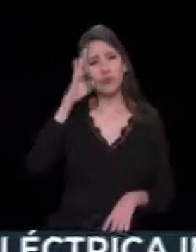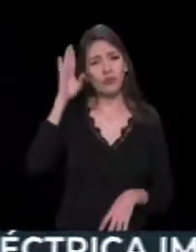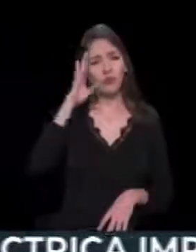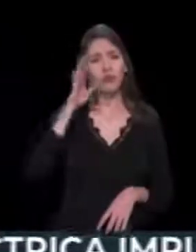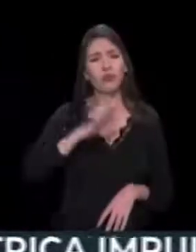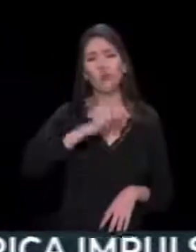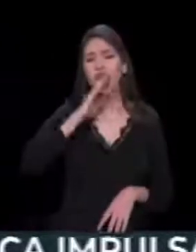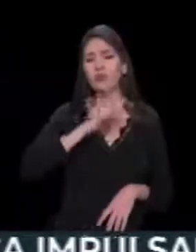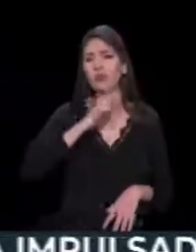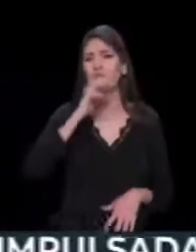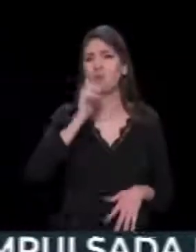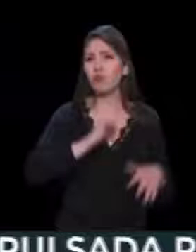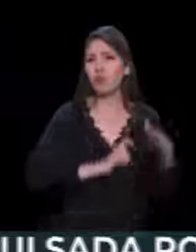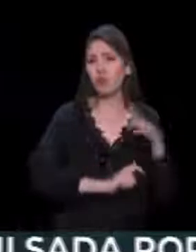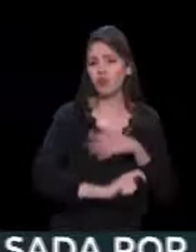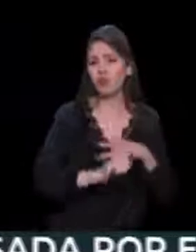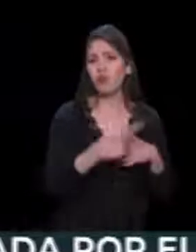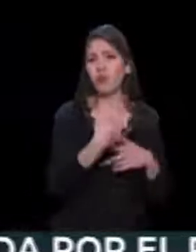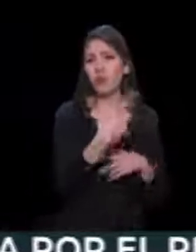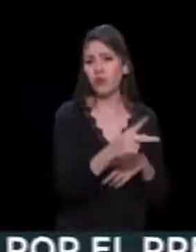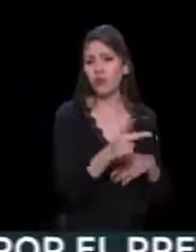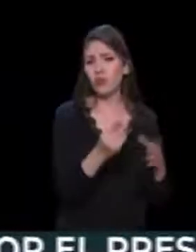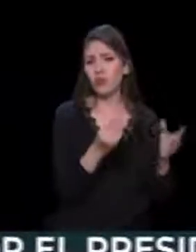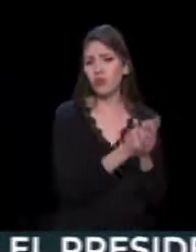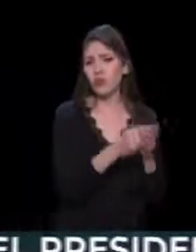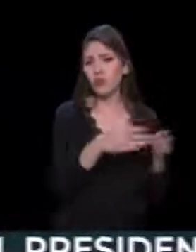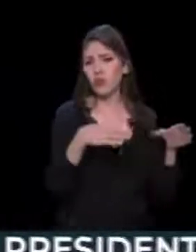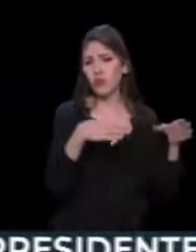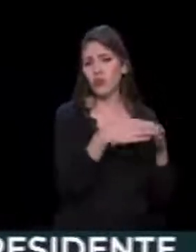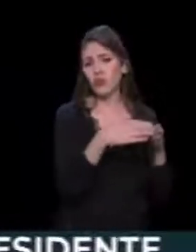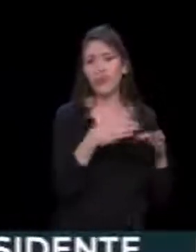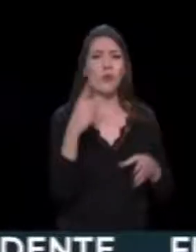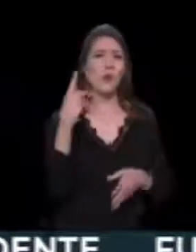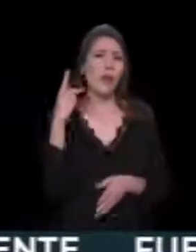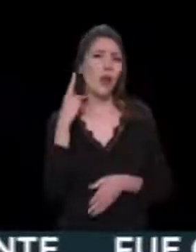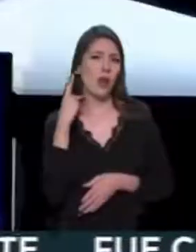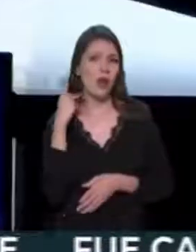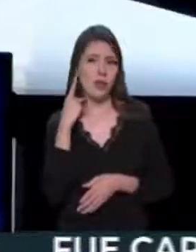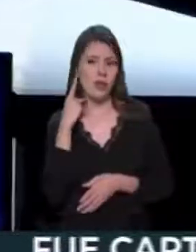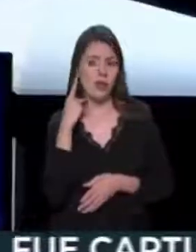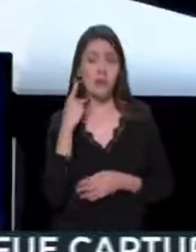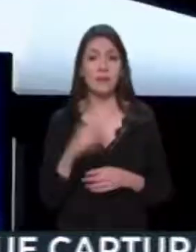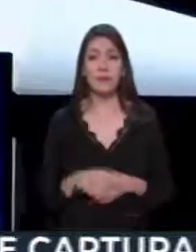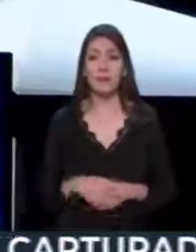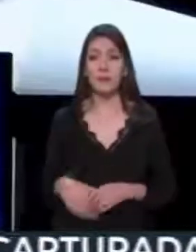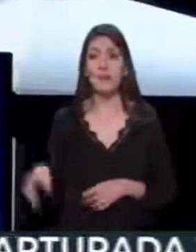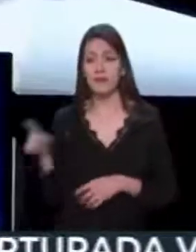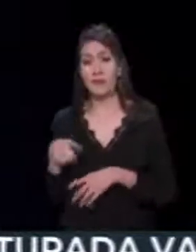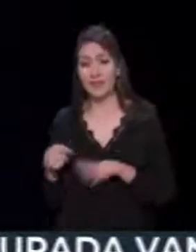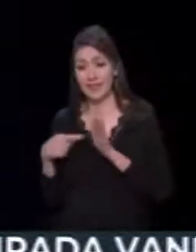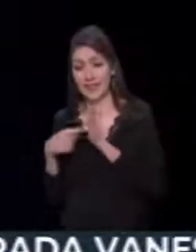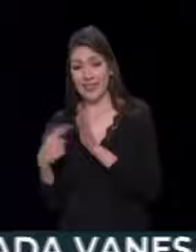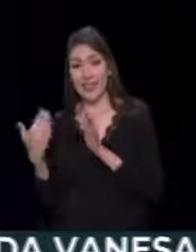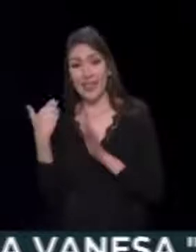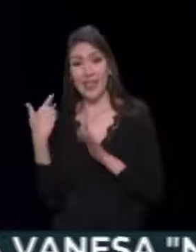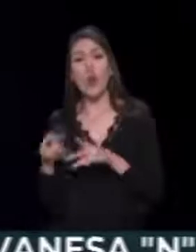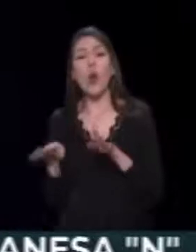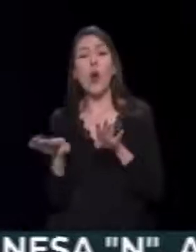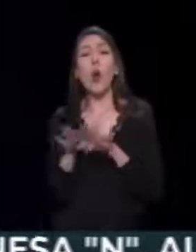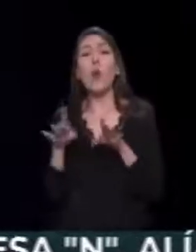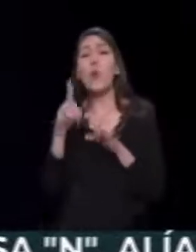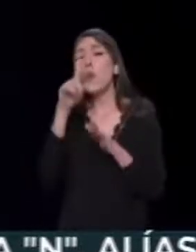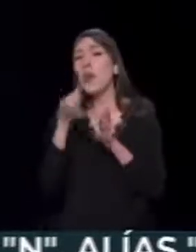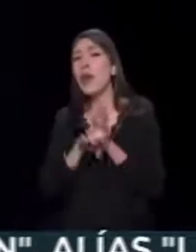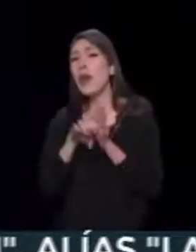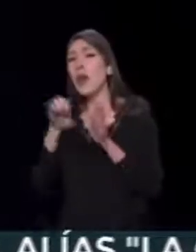la política. Lo que presentamos es un ejemplo de esta realidad, ¿no? Es un botón de muestra, sin